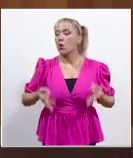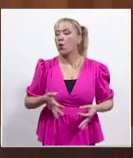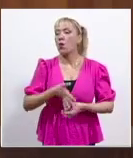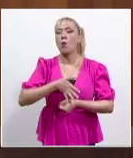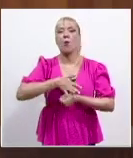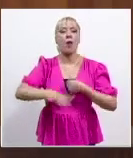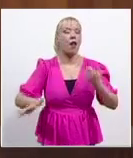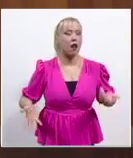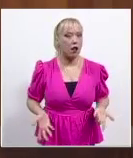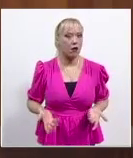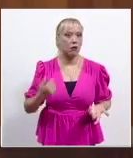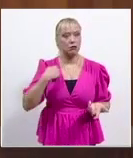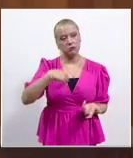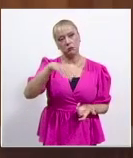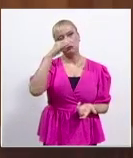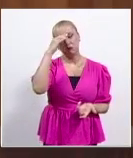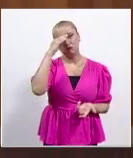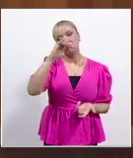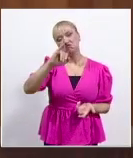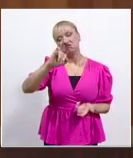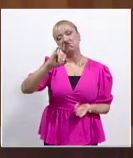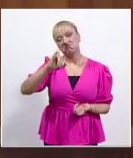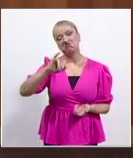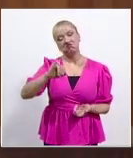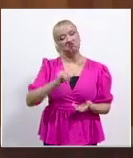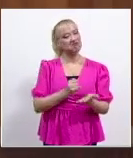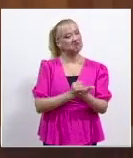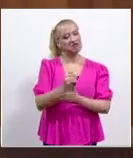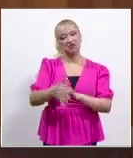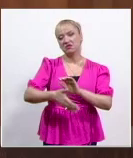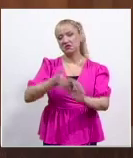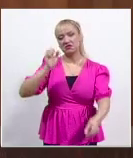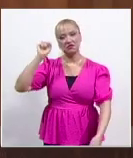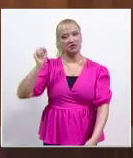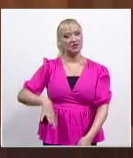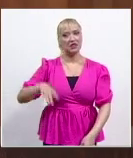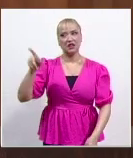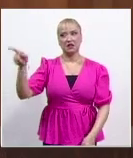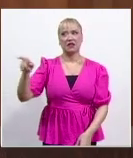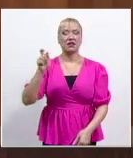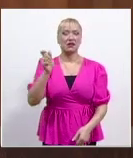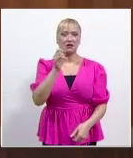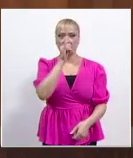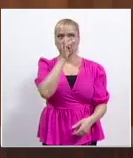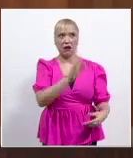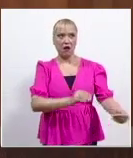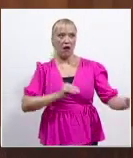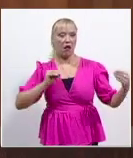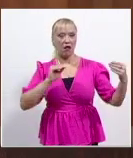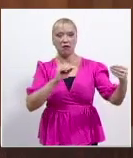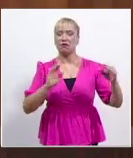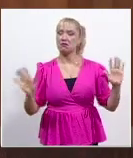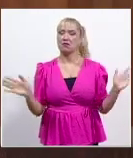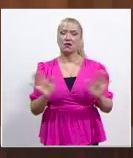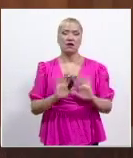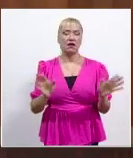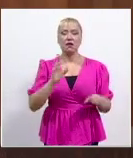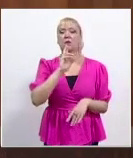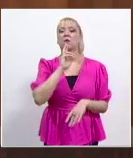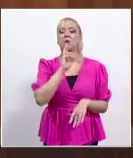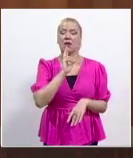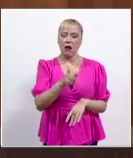es pertinente el sentido de revocar de manera total este acuerdo impugnado para que puedan llevar a cabo